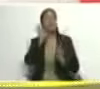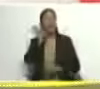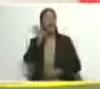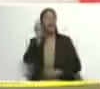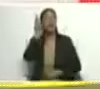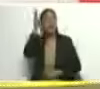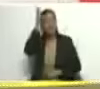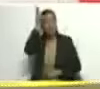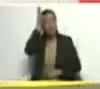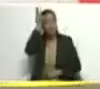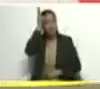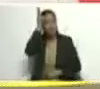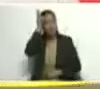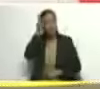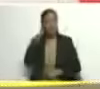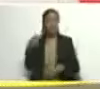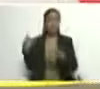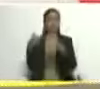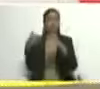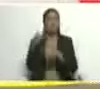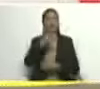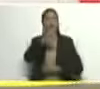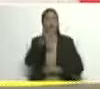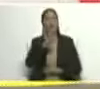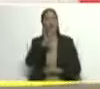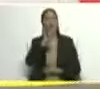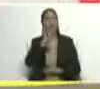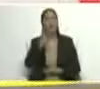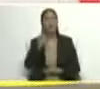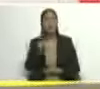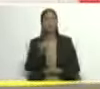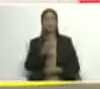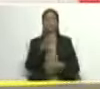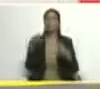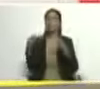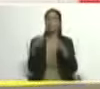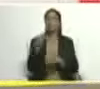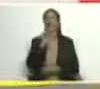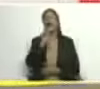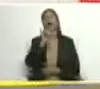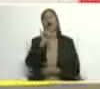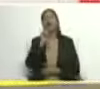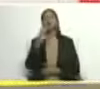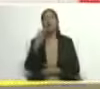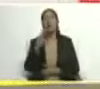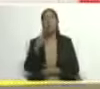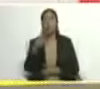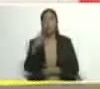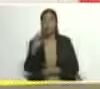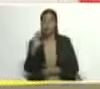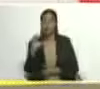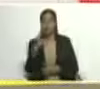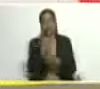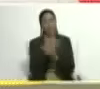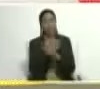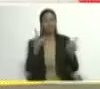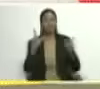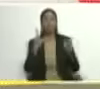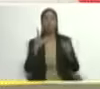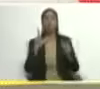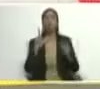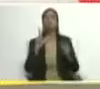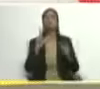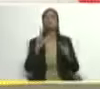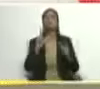las batallas de Junín y Ayacucho, que fueron las batallas definitivas de la liberación de Sudamérica y